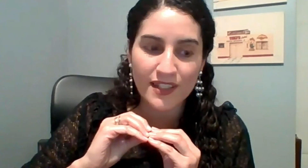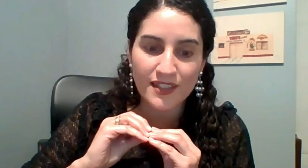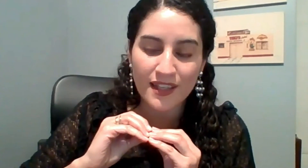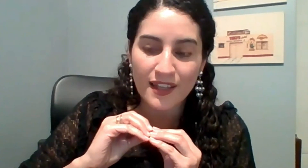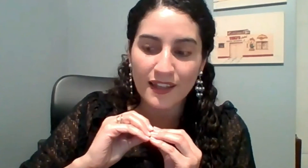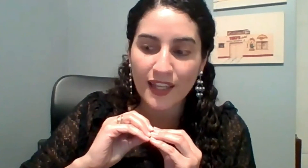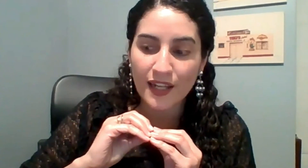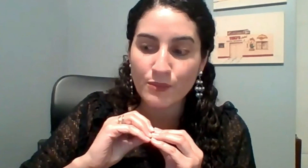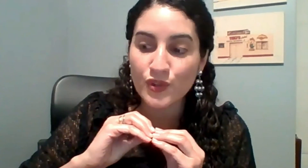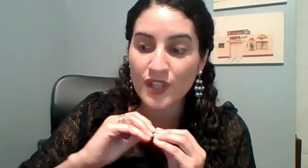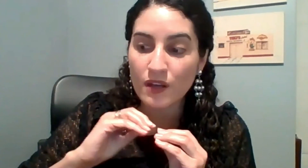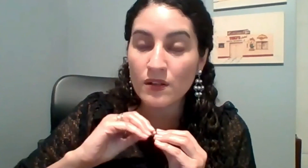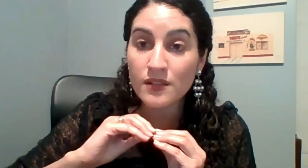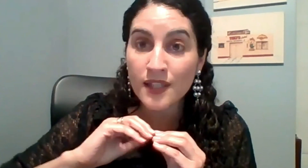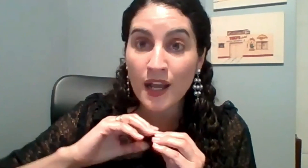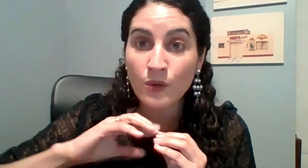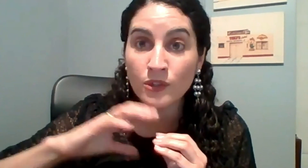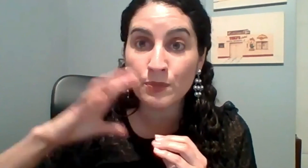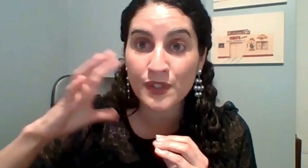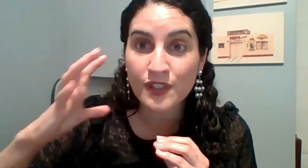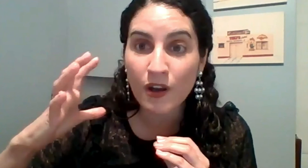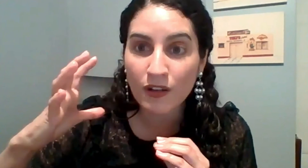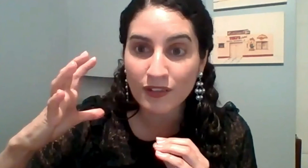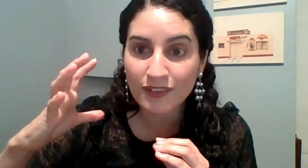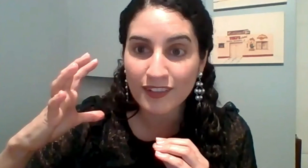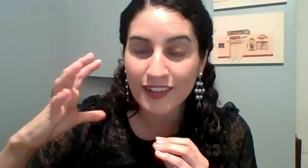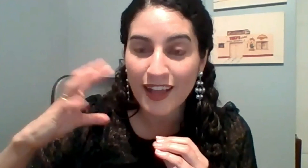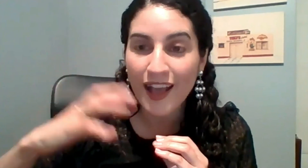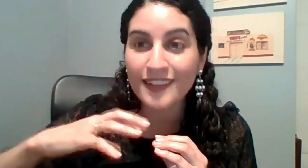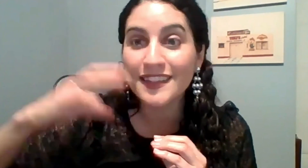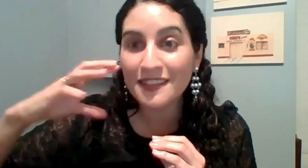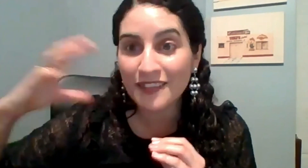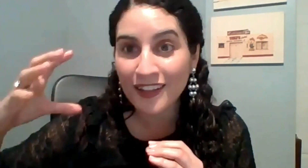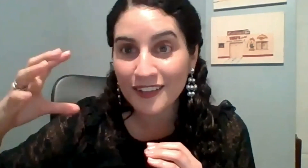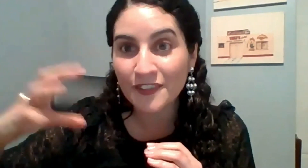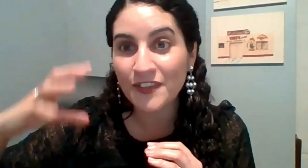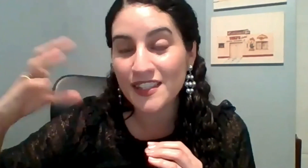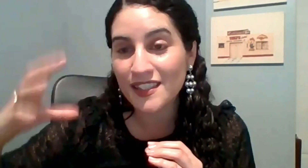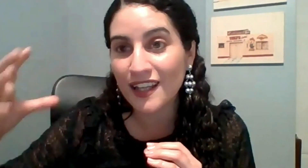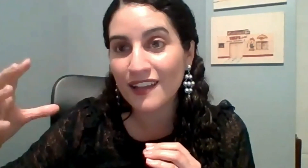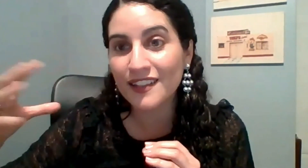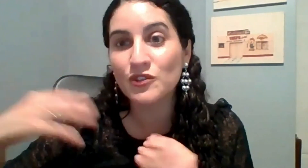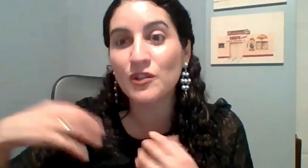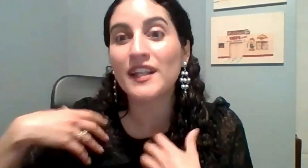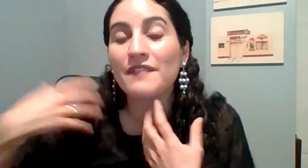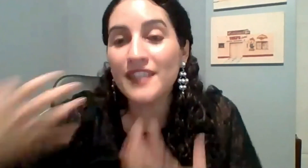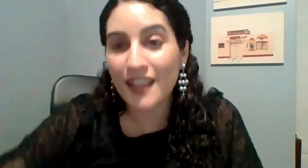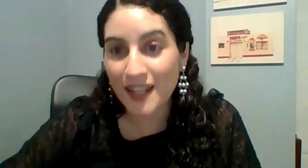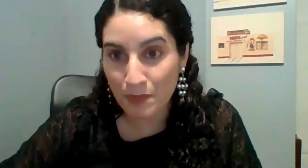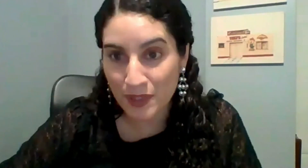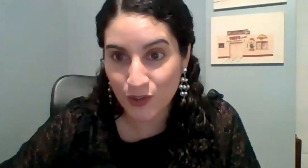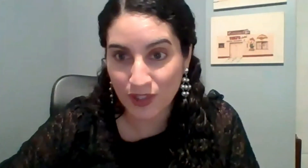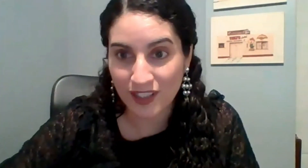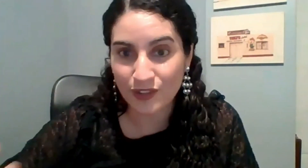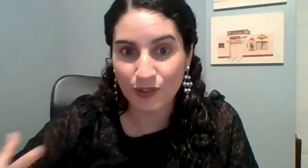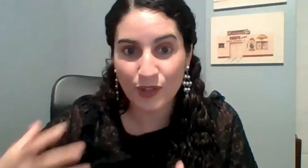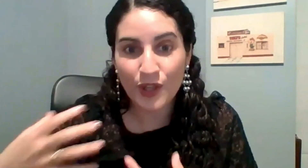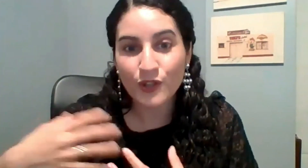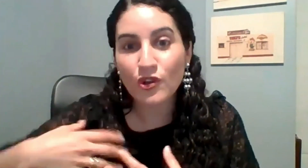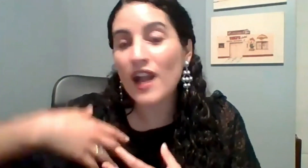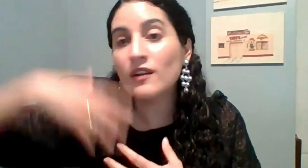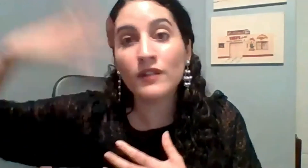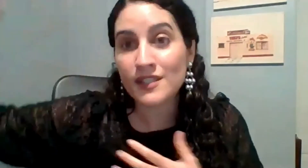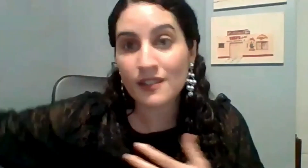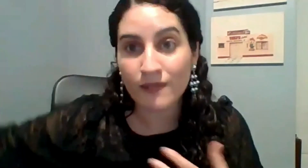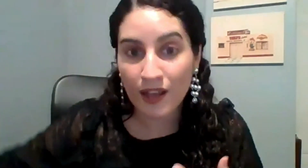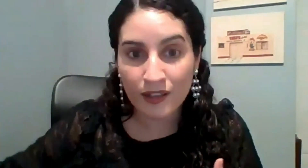poco, es que el museo sea una opción activa y física dentro de la vida de las personas, ¿no?